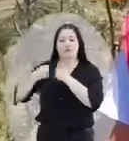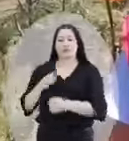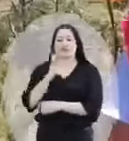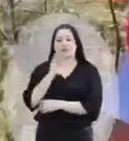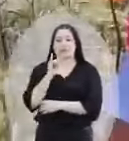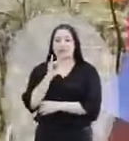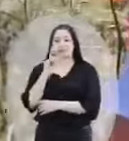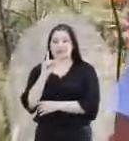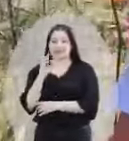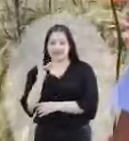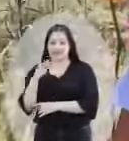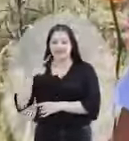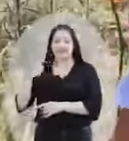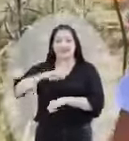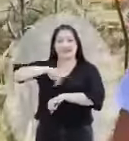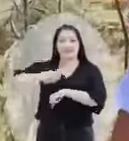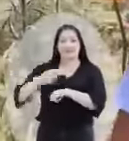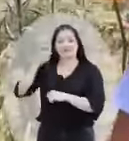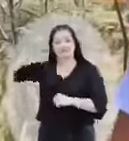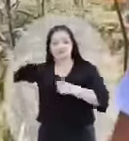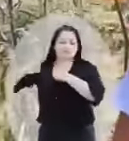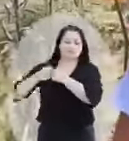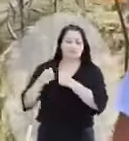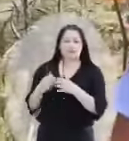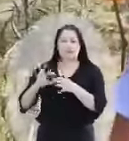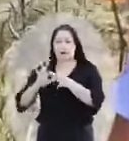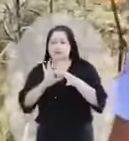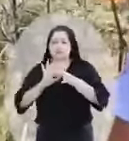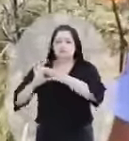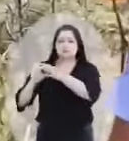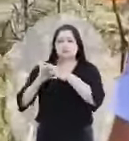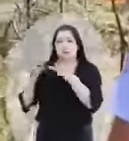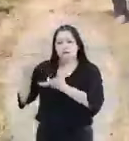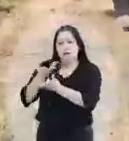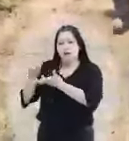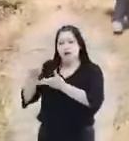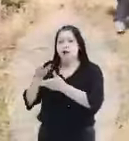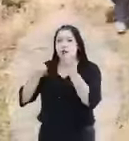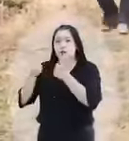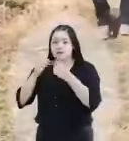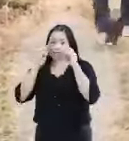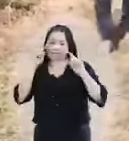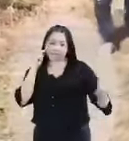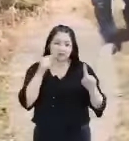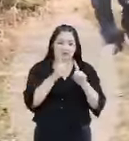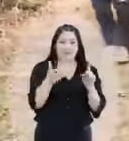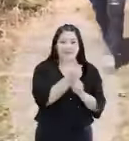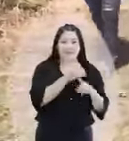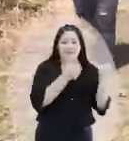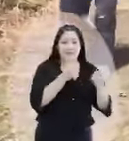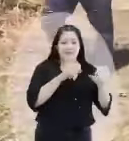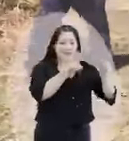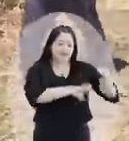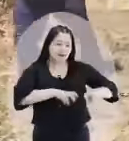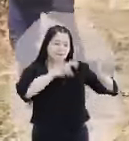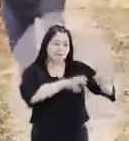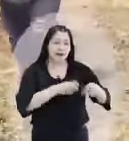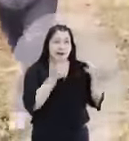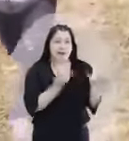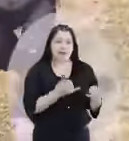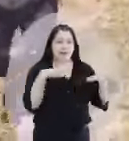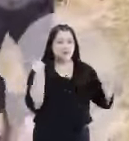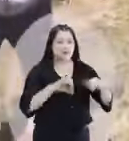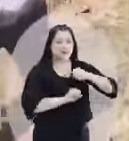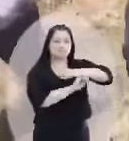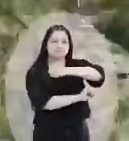Nariño, donde estamos trabajando de manera articulada y mancomunada con agricultura en todas las acciones de